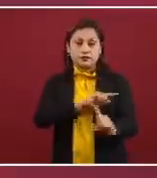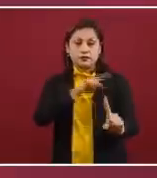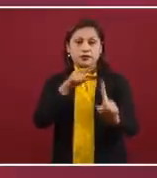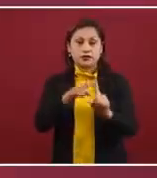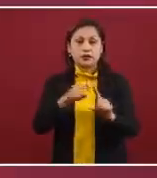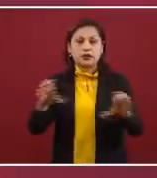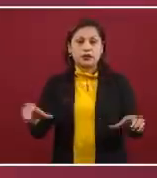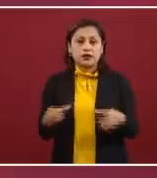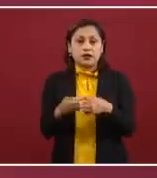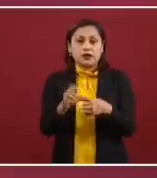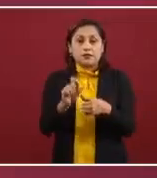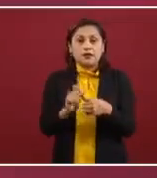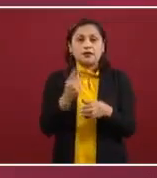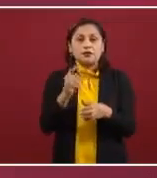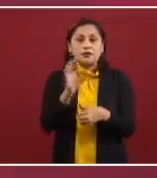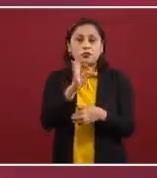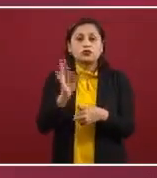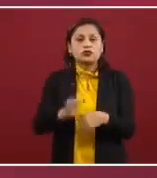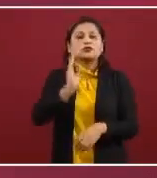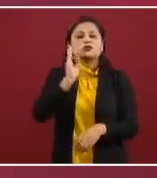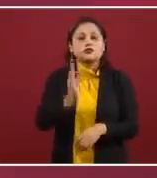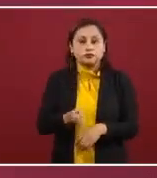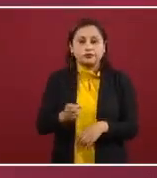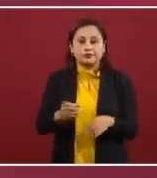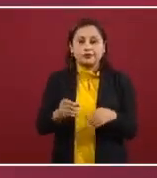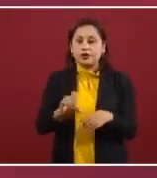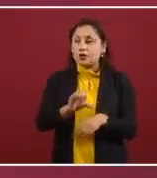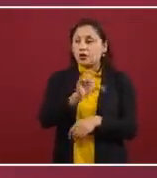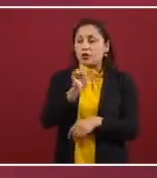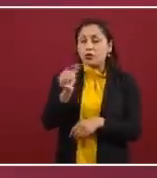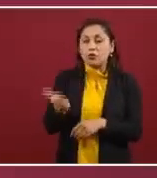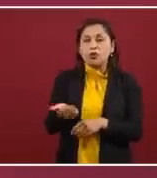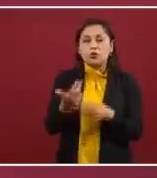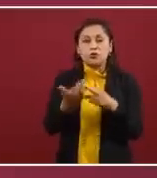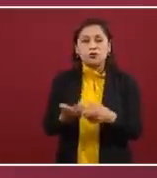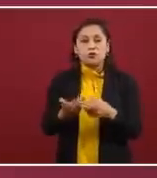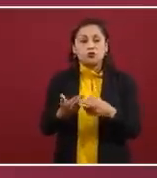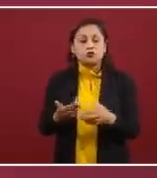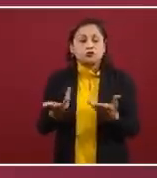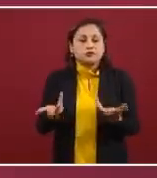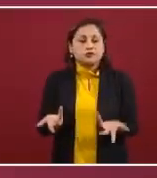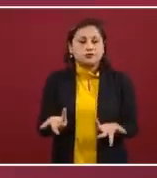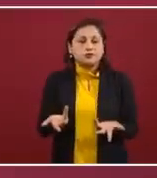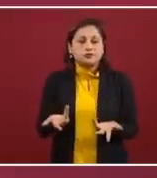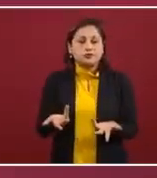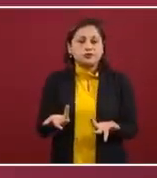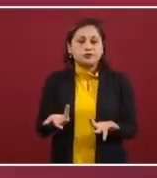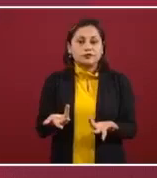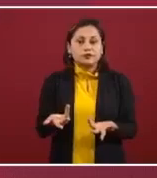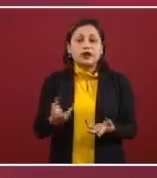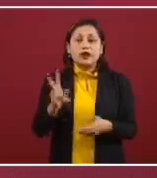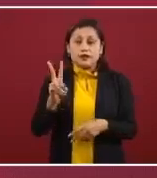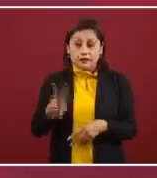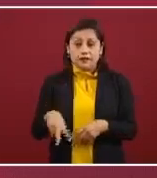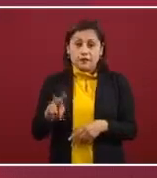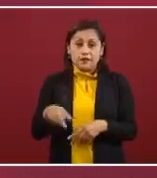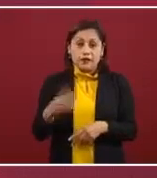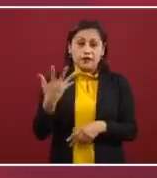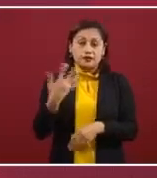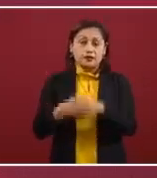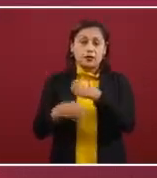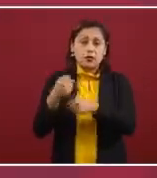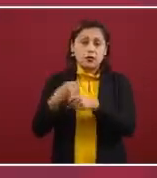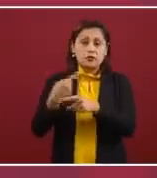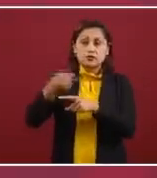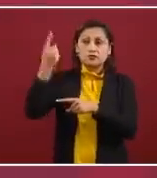aceptado. Esto no es más que unas cuantas centenas más de lo que se ha aceptado en los últimos 5 años.